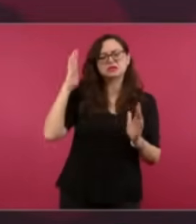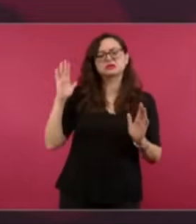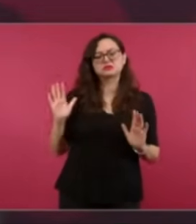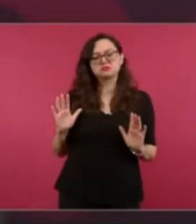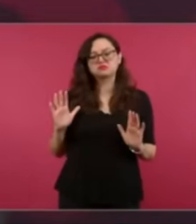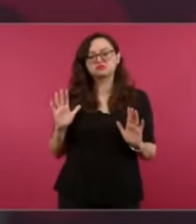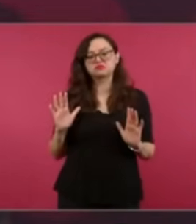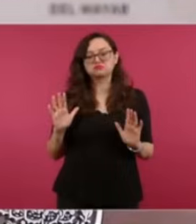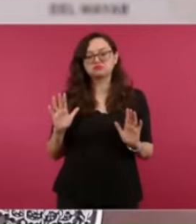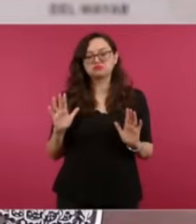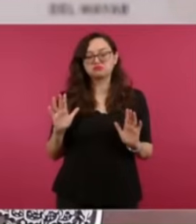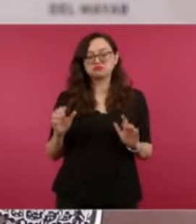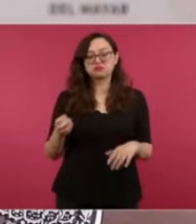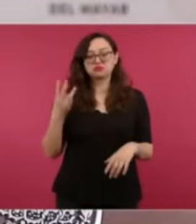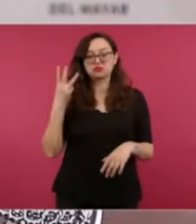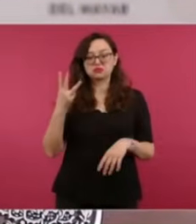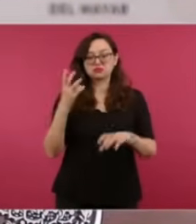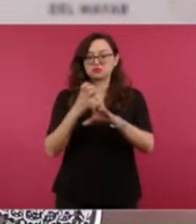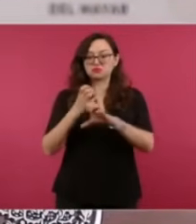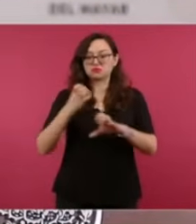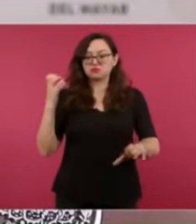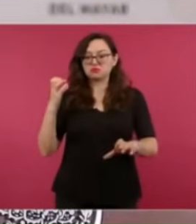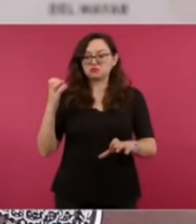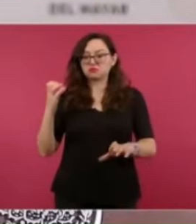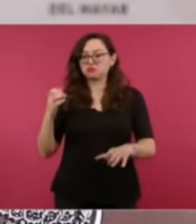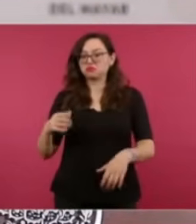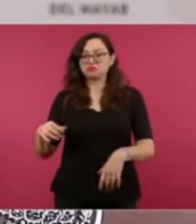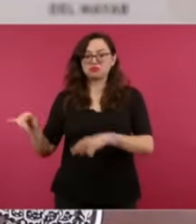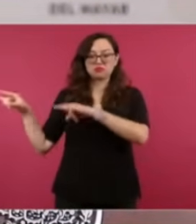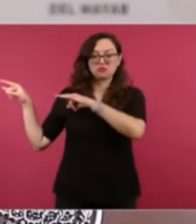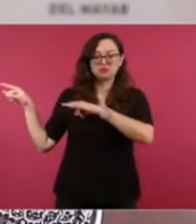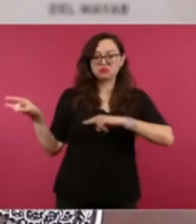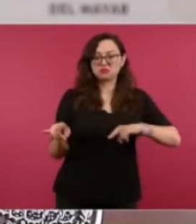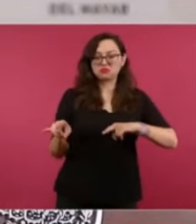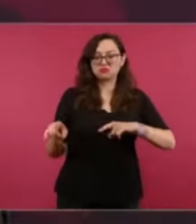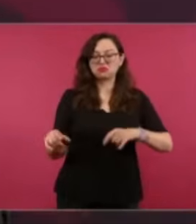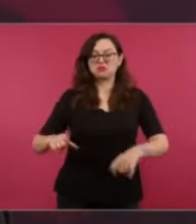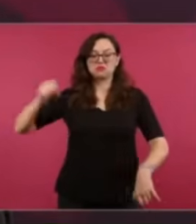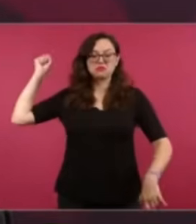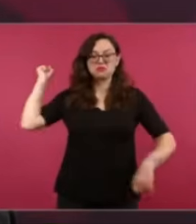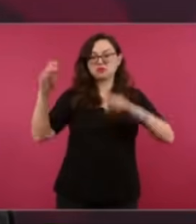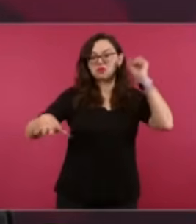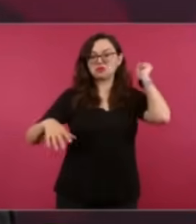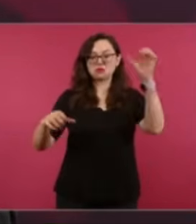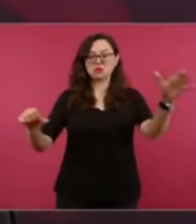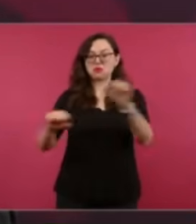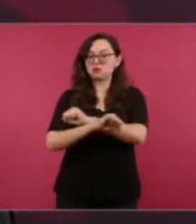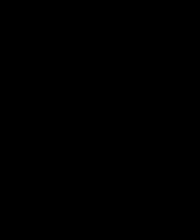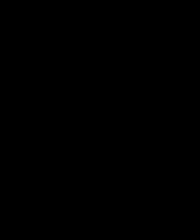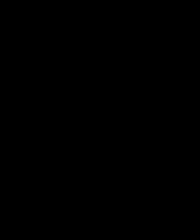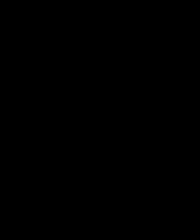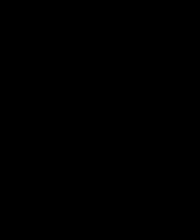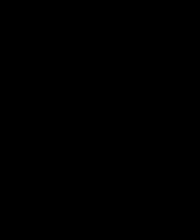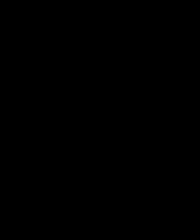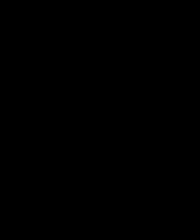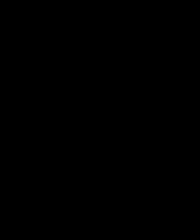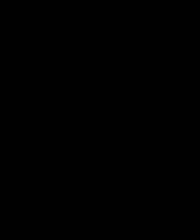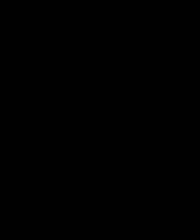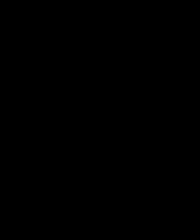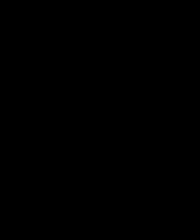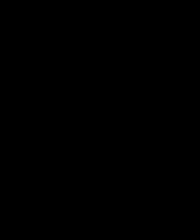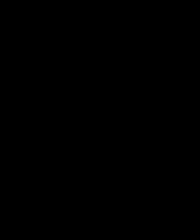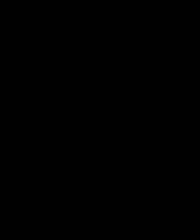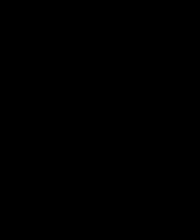Nada más vinieron en tres camiones, tiraron las bombas y se retiraron.